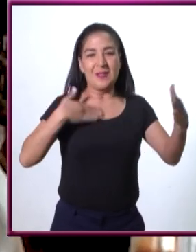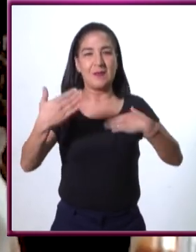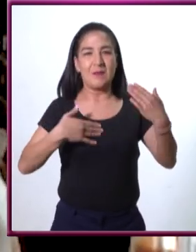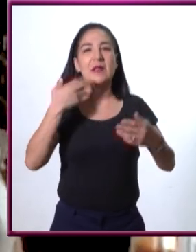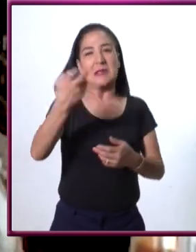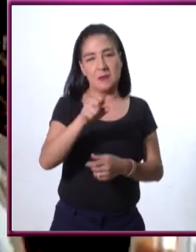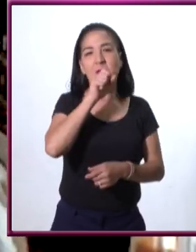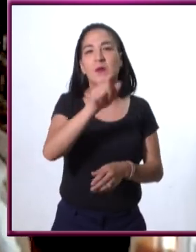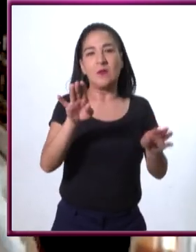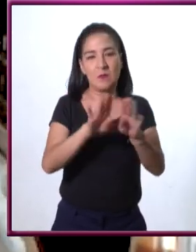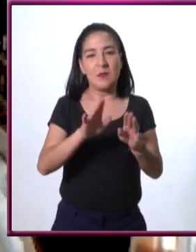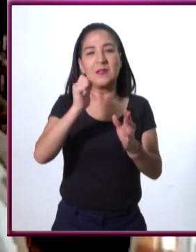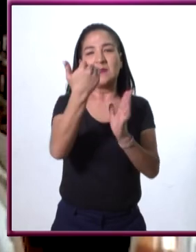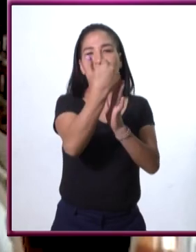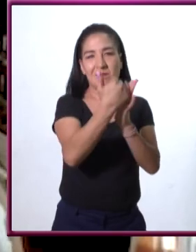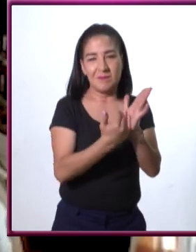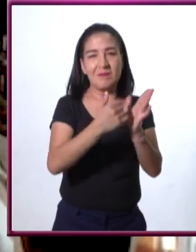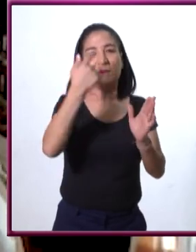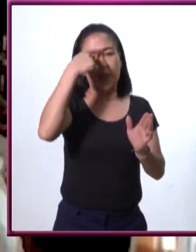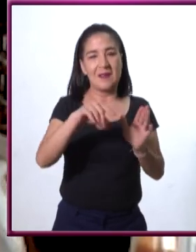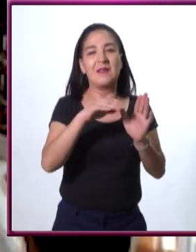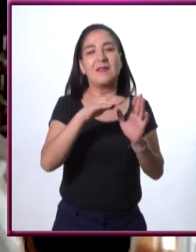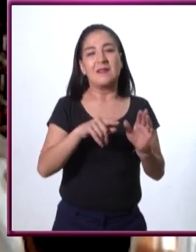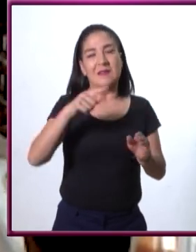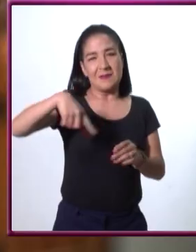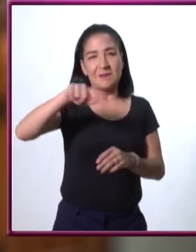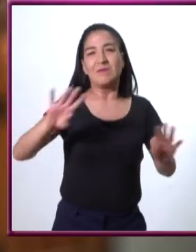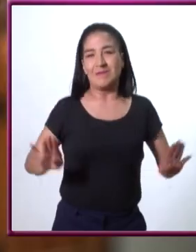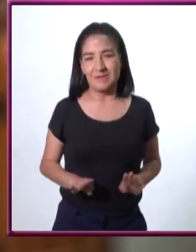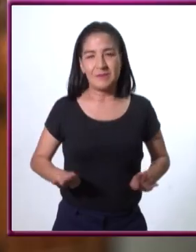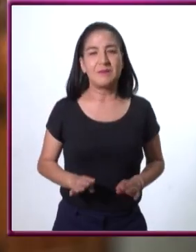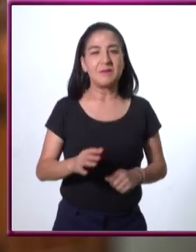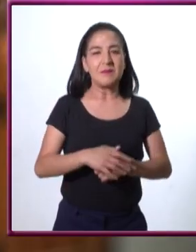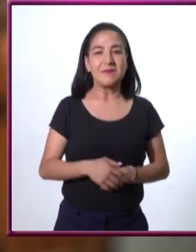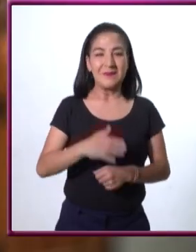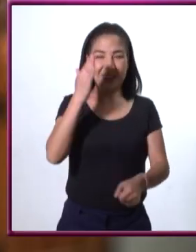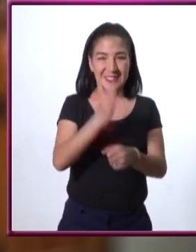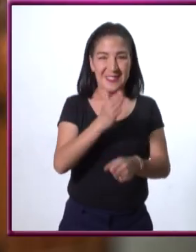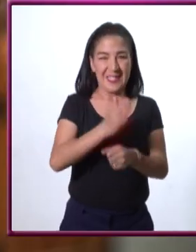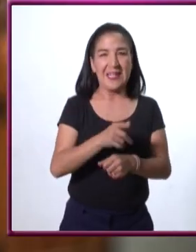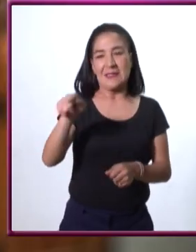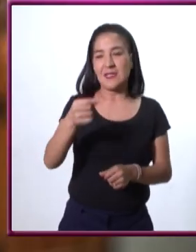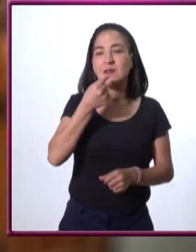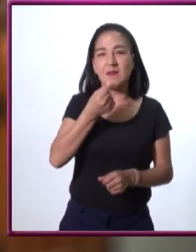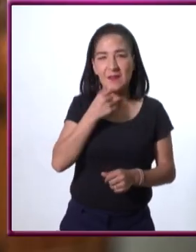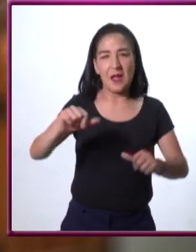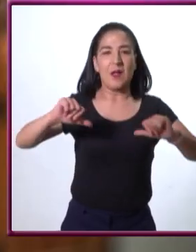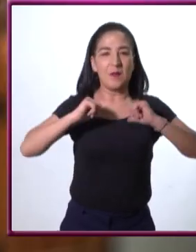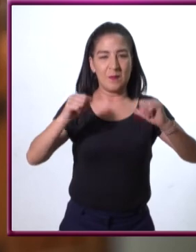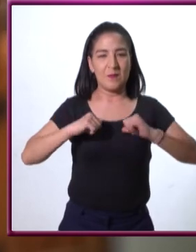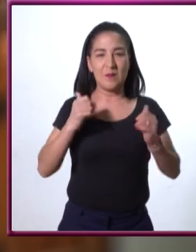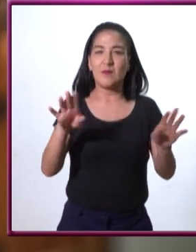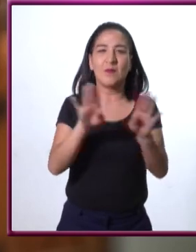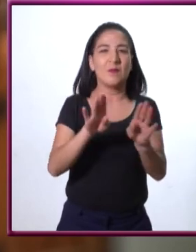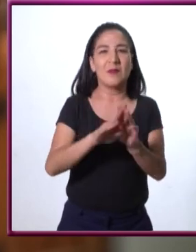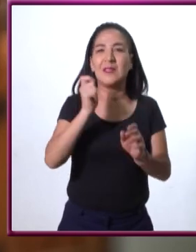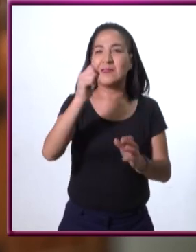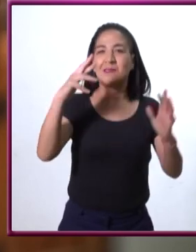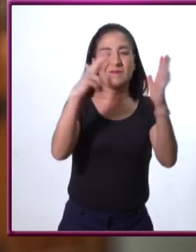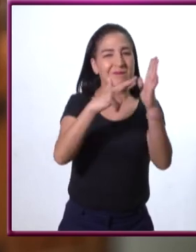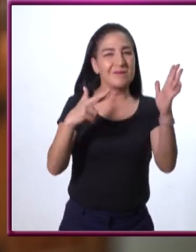se reduce la probabilidad de ocurrencia de esta conducta. El castigo en niños y adolescentes parece que ha sido como una